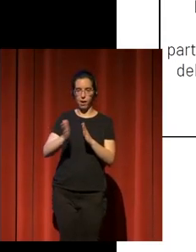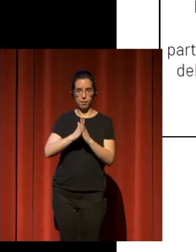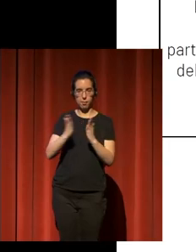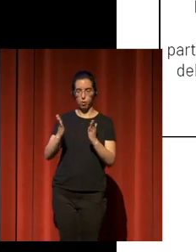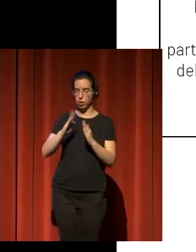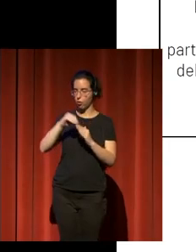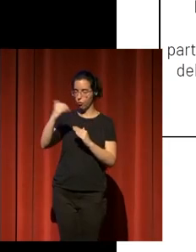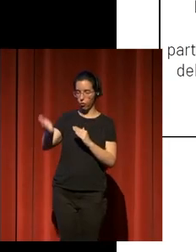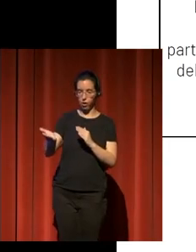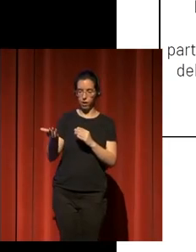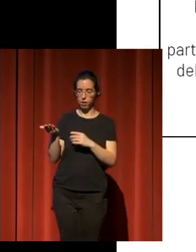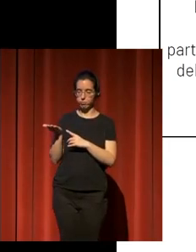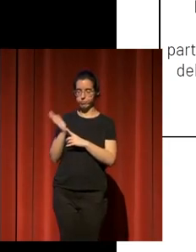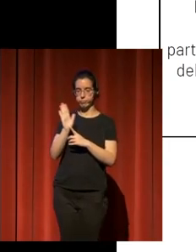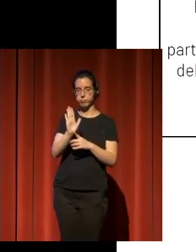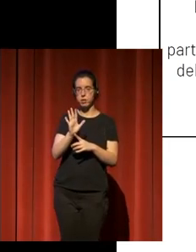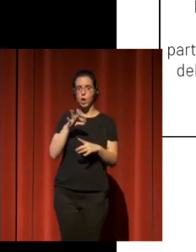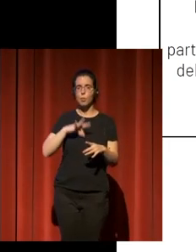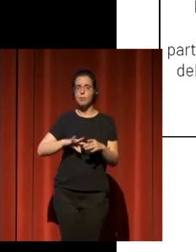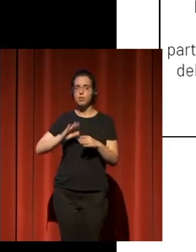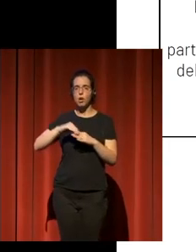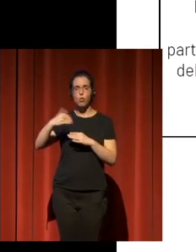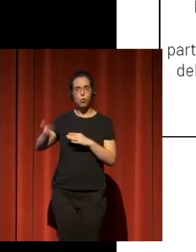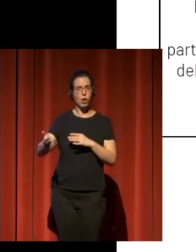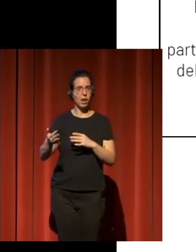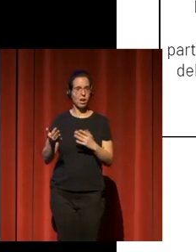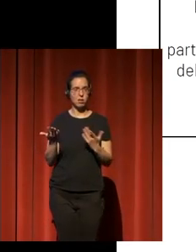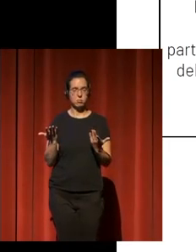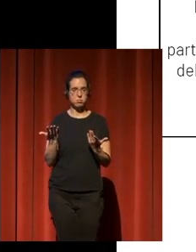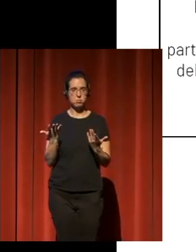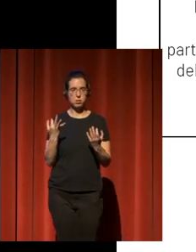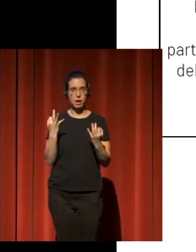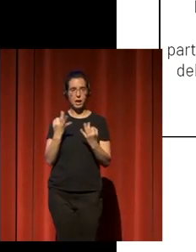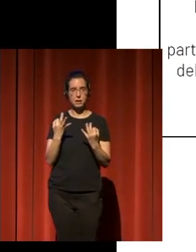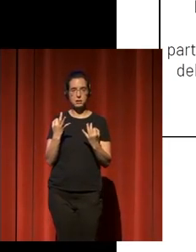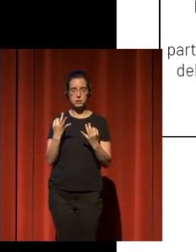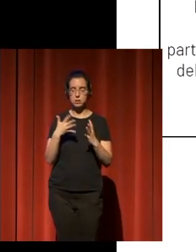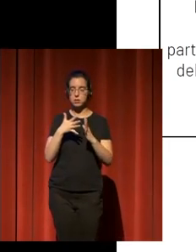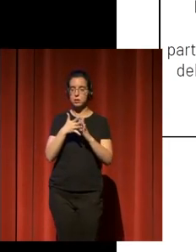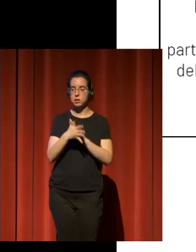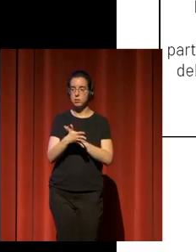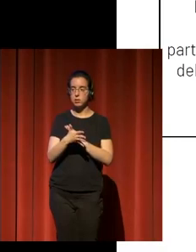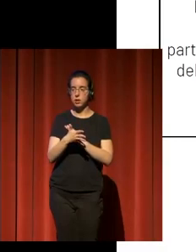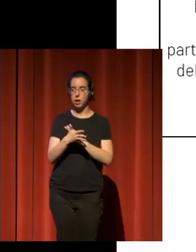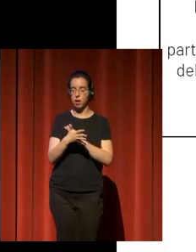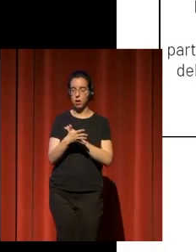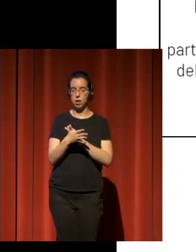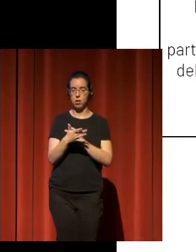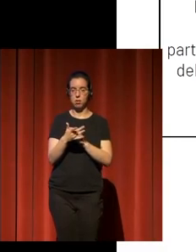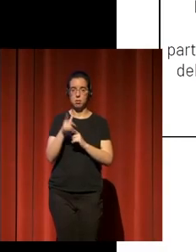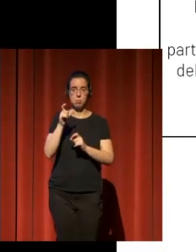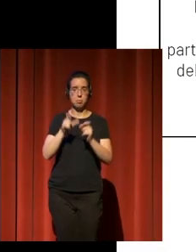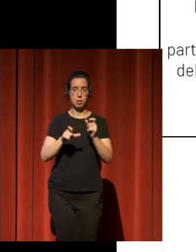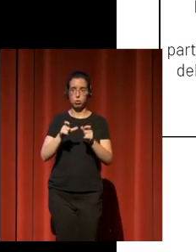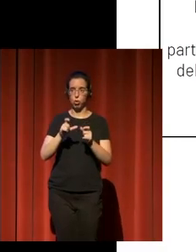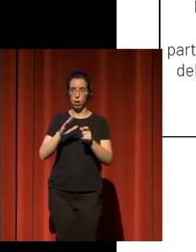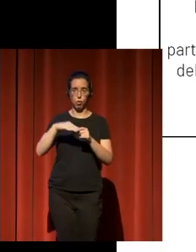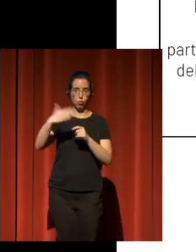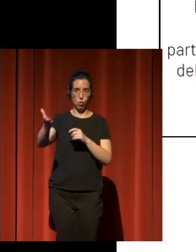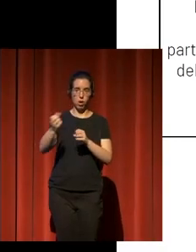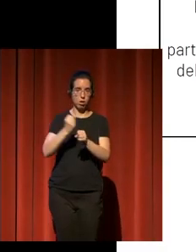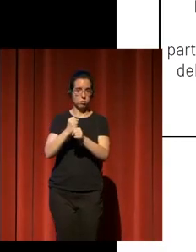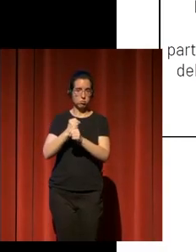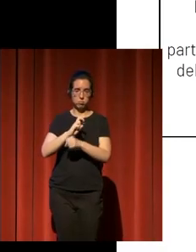misma por profesionales externos me refiero a un a una diversidad de agentes